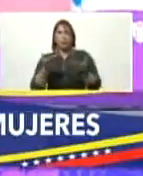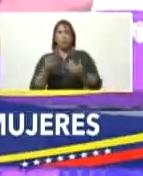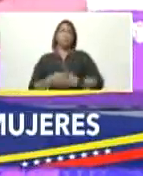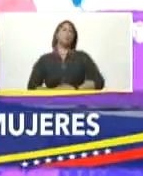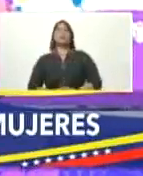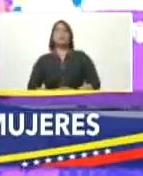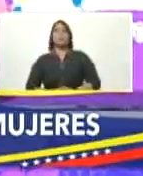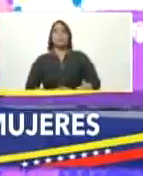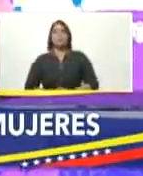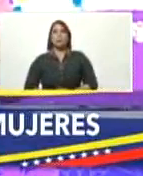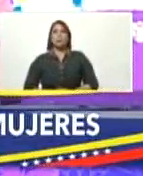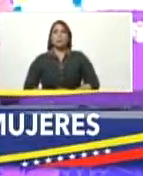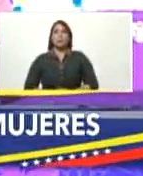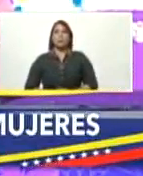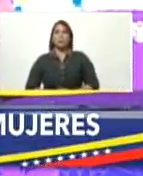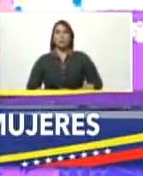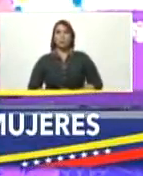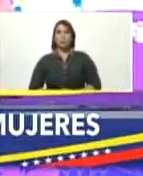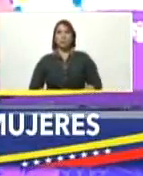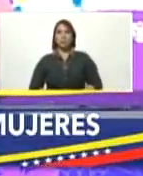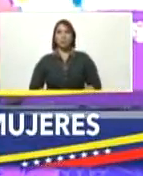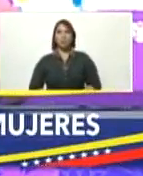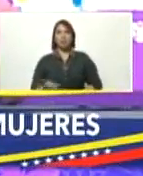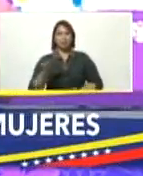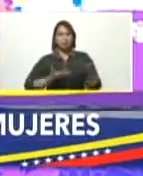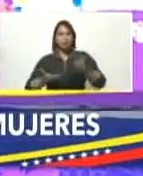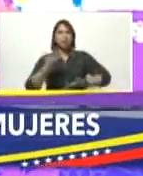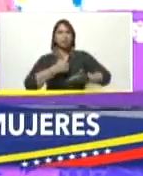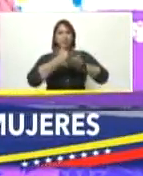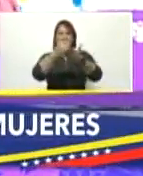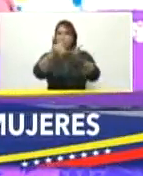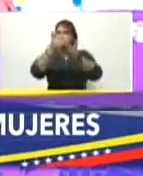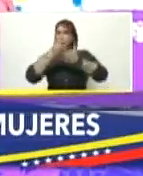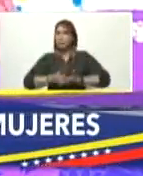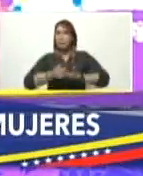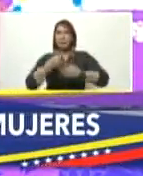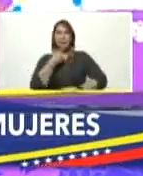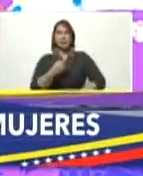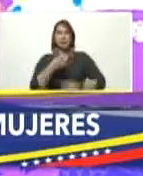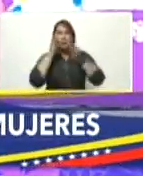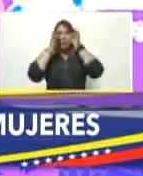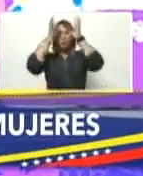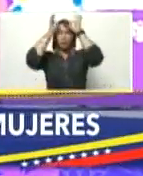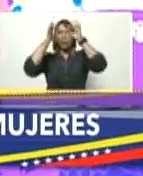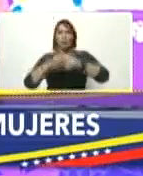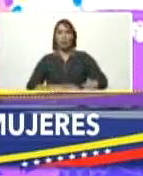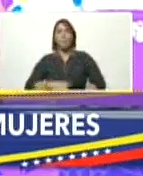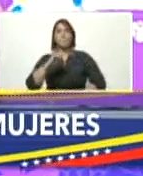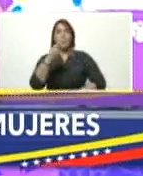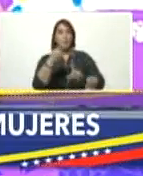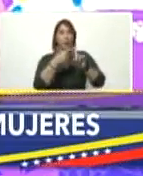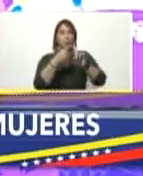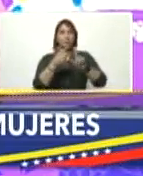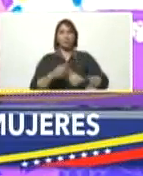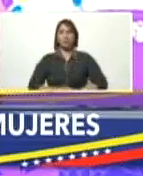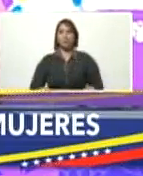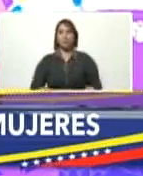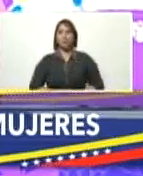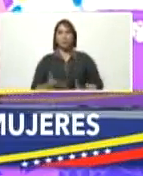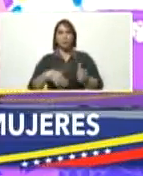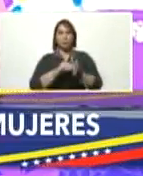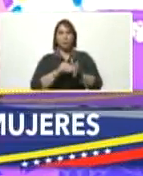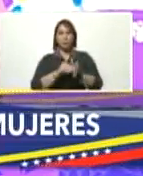asuman y nos entreayudemos, como decía Simón Rodríguez. Lo primero es